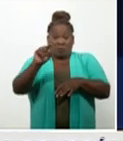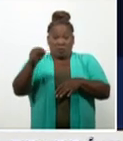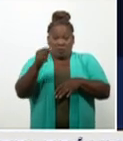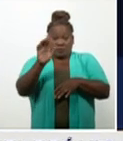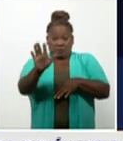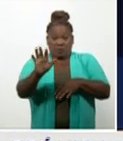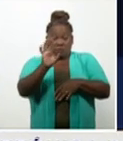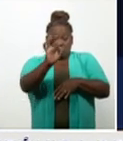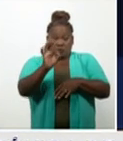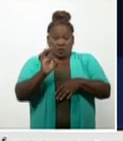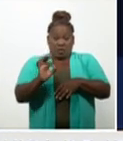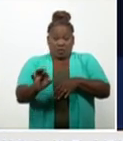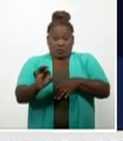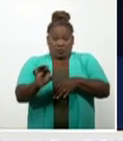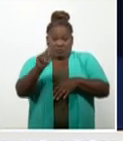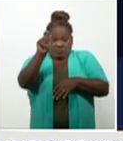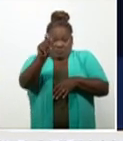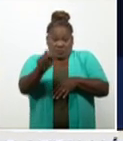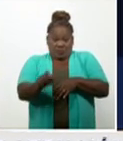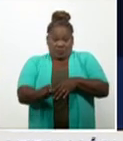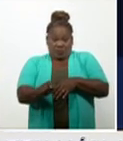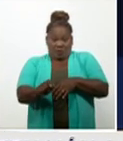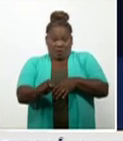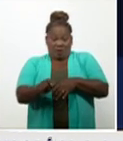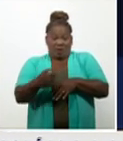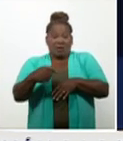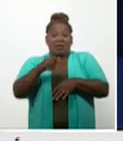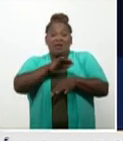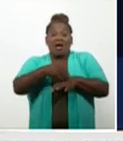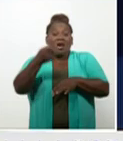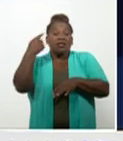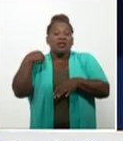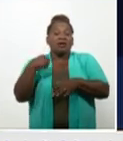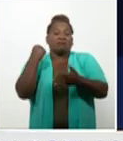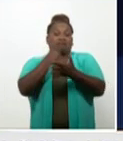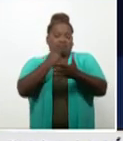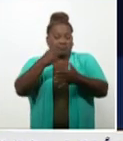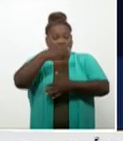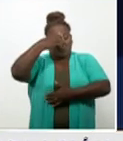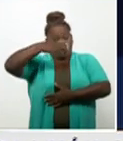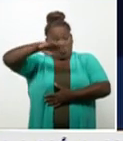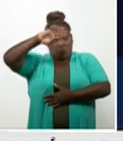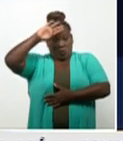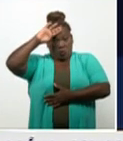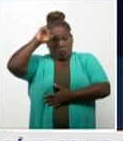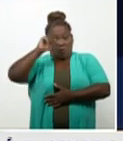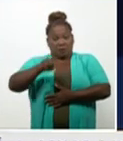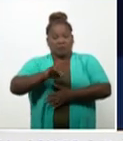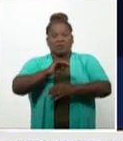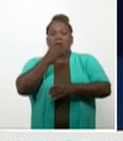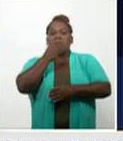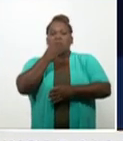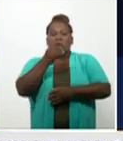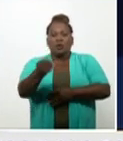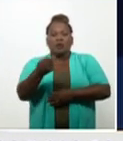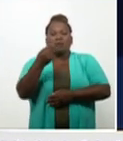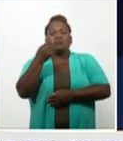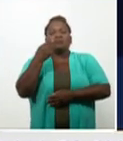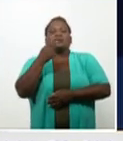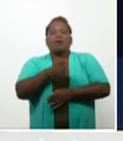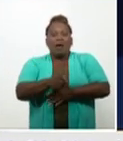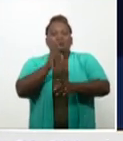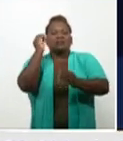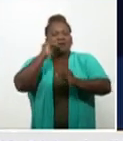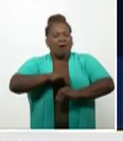89,5% de las personas diagnosticadas en Cuba, pues se ha podido identificar que son contactos